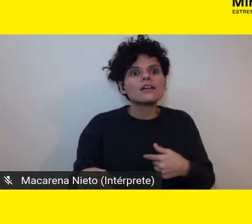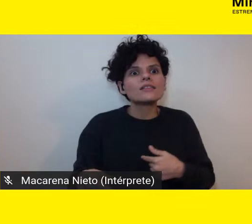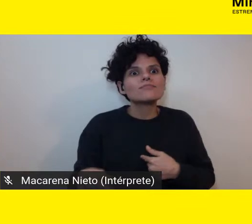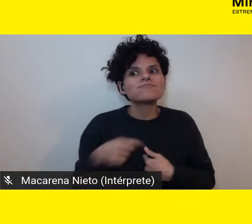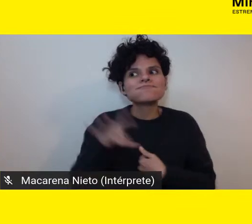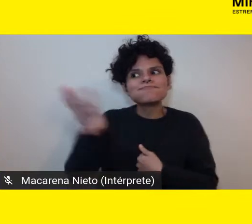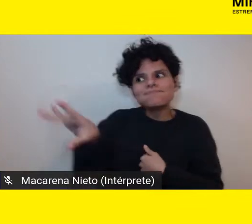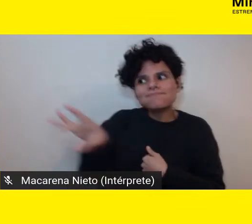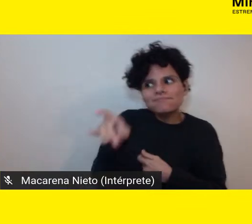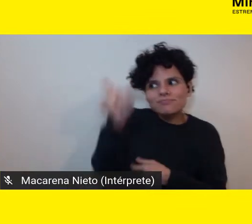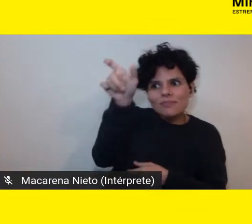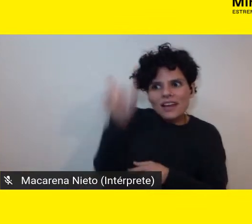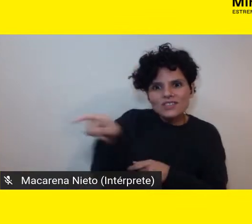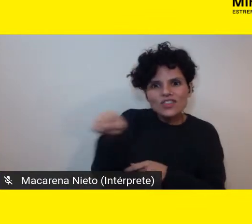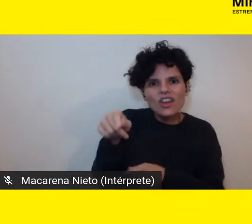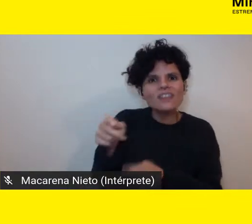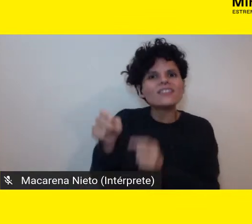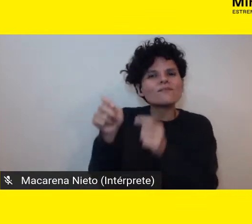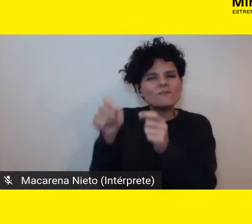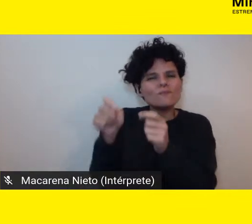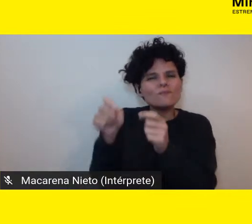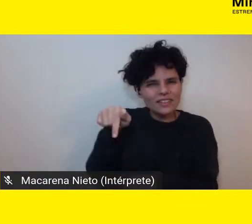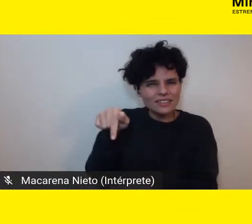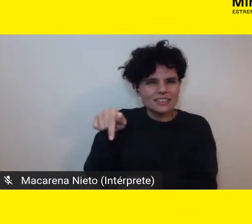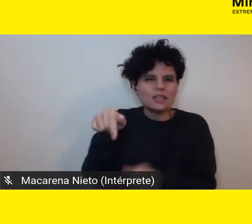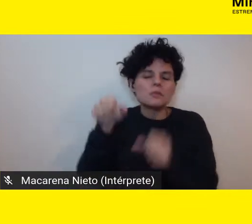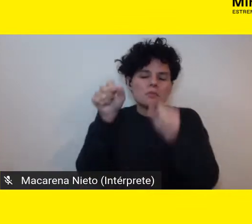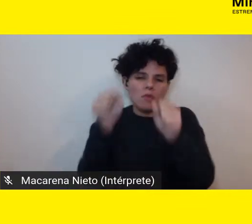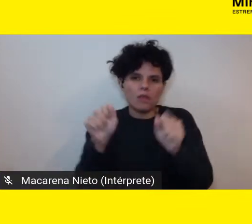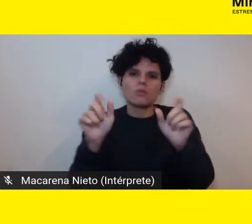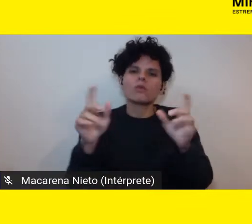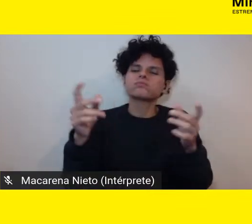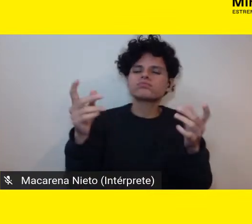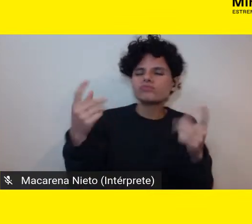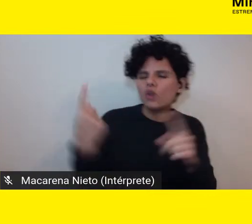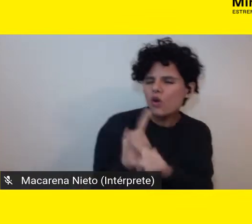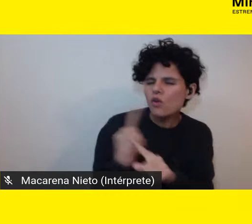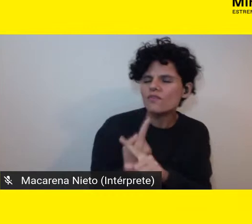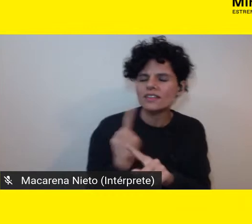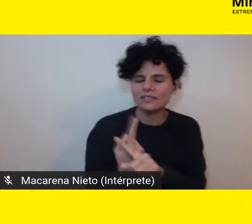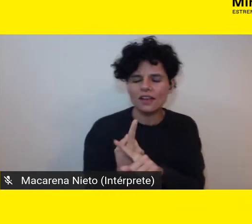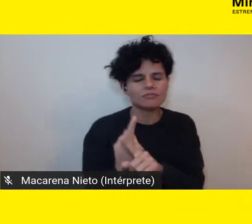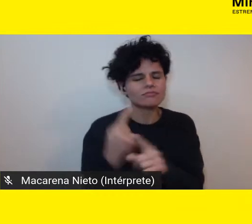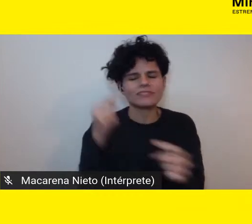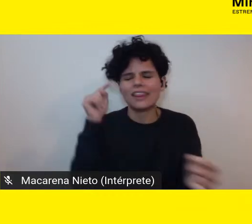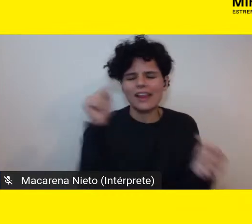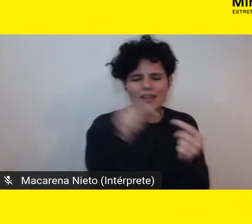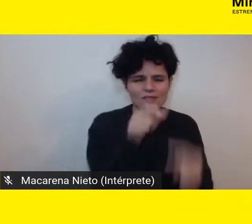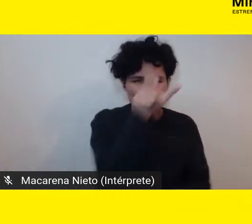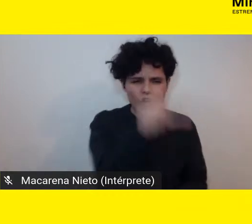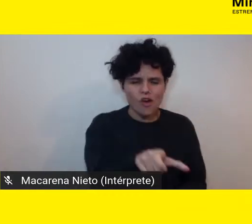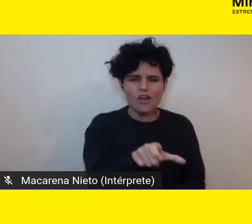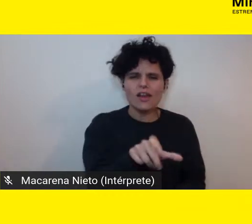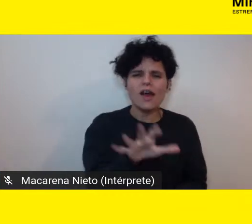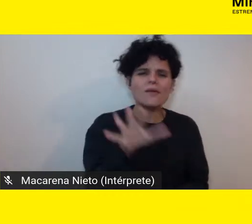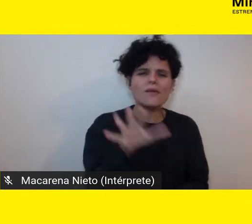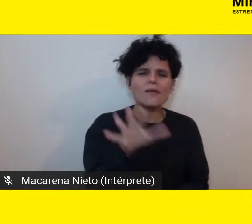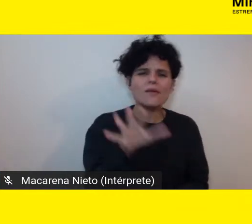para conversar junto a su protagonista, que es Aidé